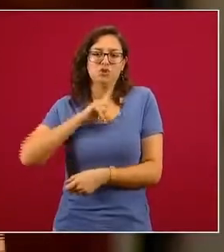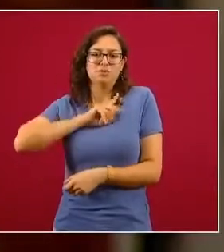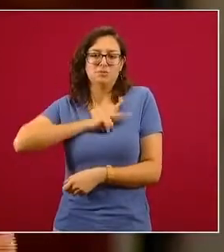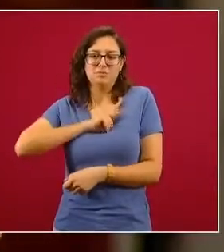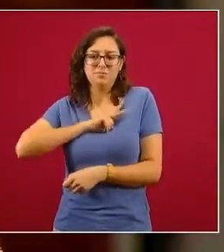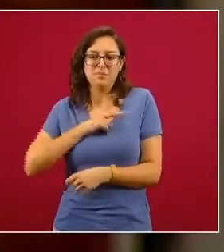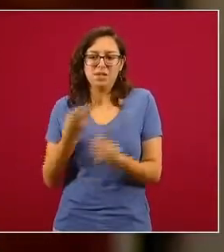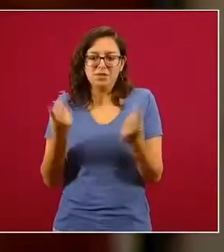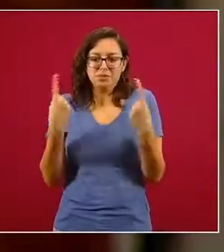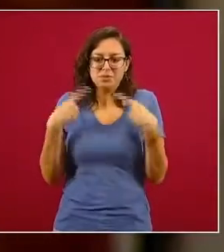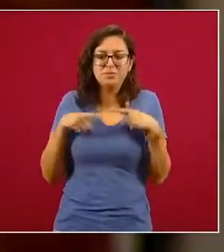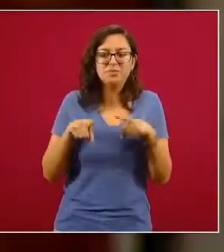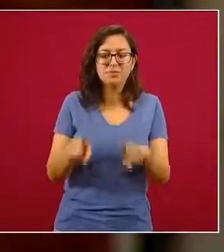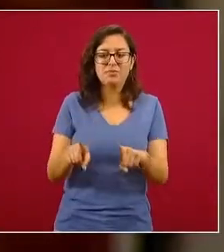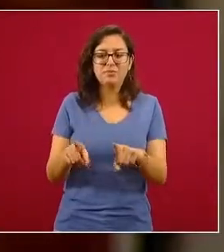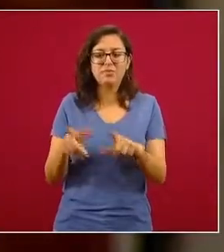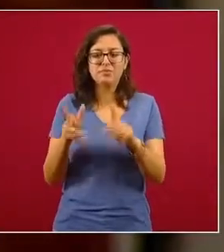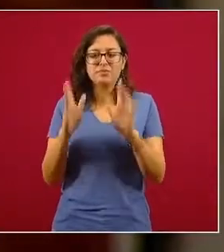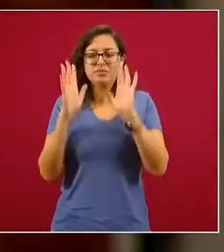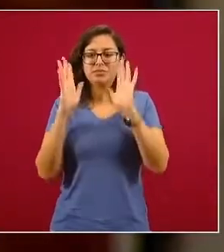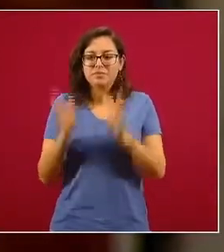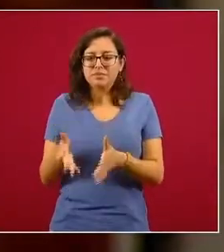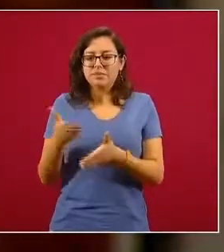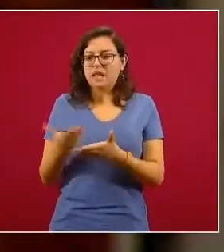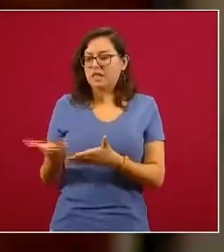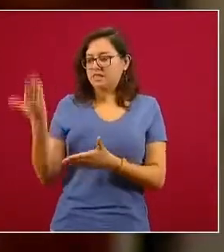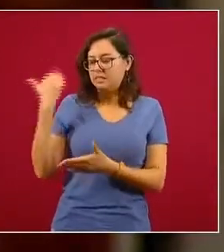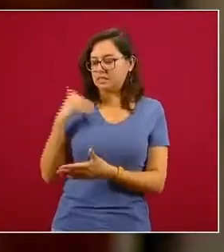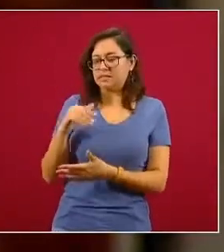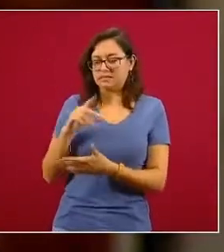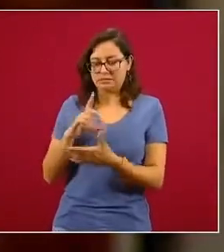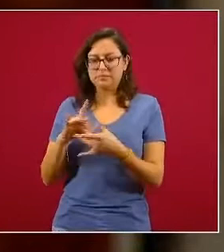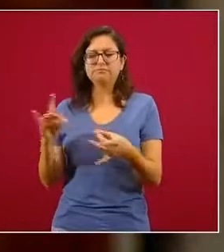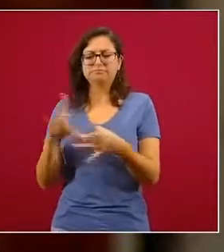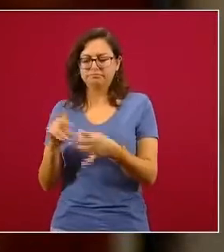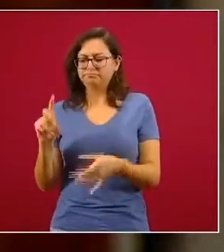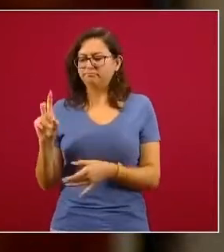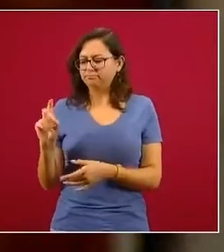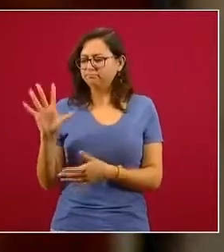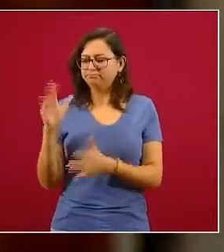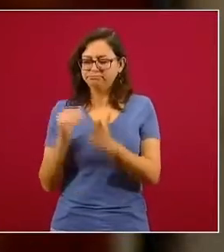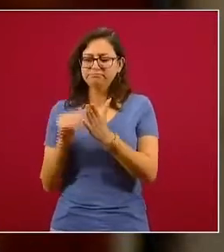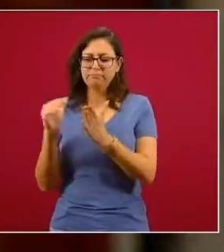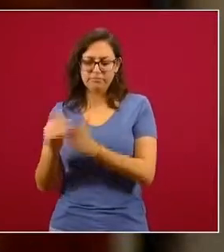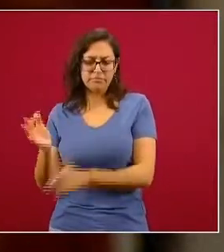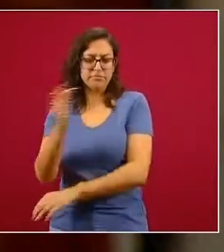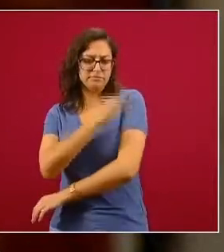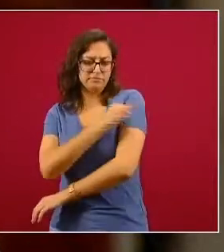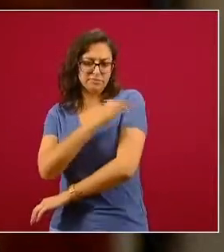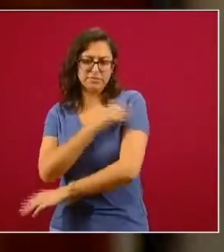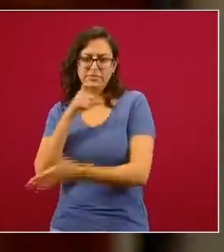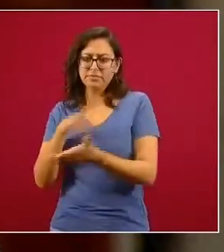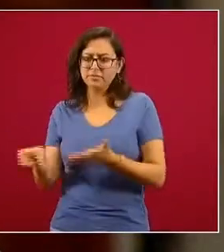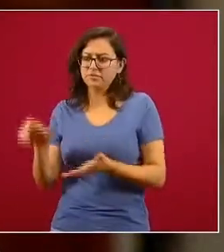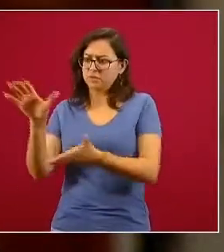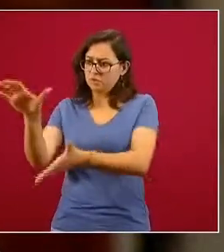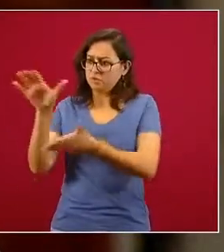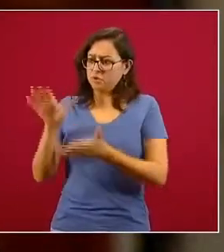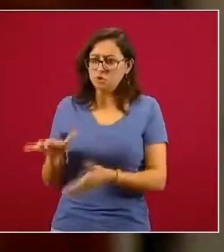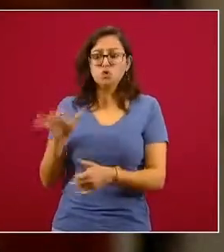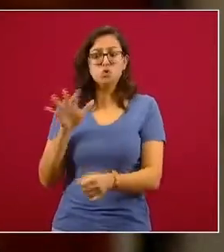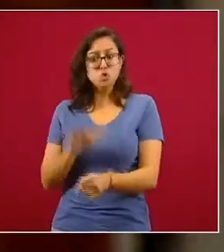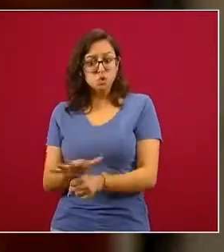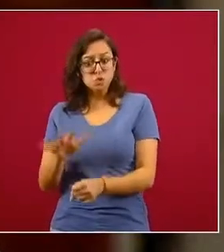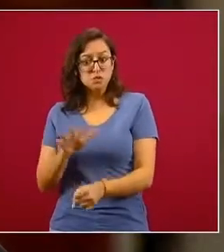una cifra de las vacunas que se han comprado, 35 millones. También preguntarle si son suficientes, porque